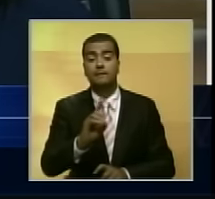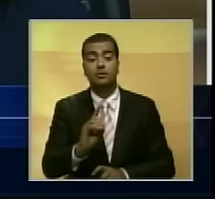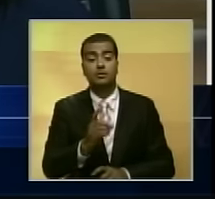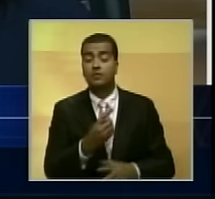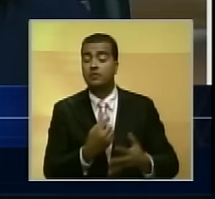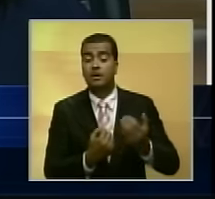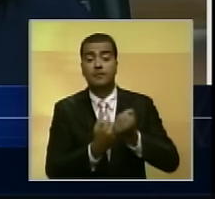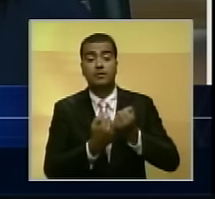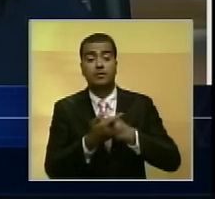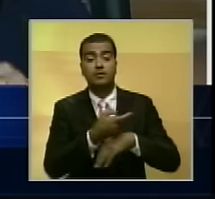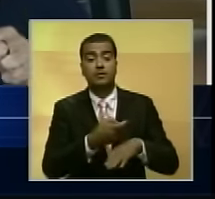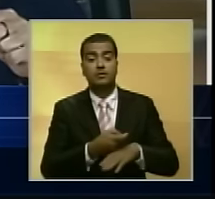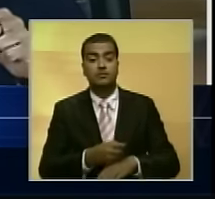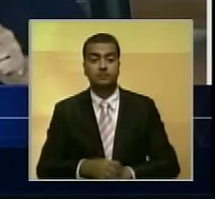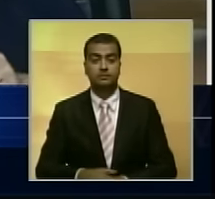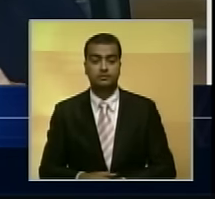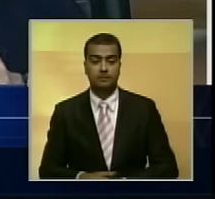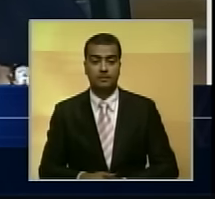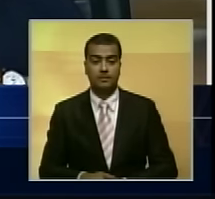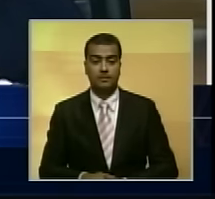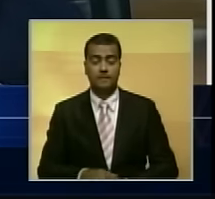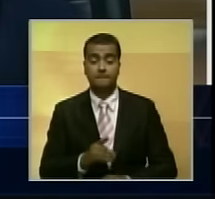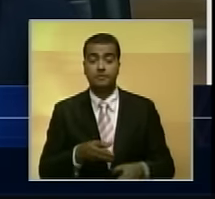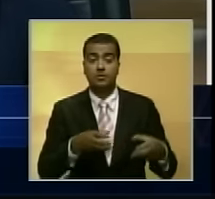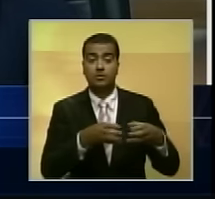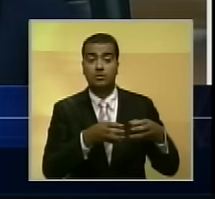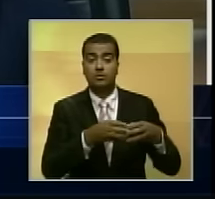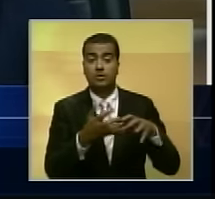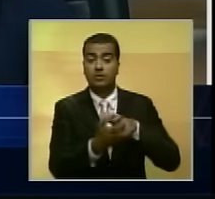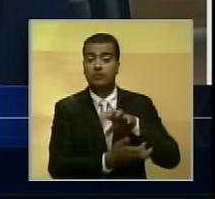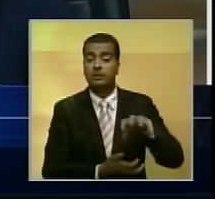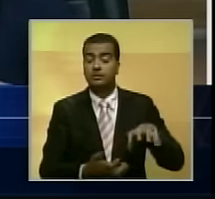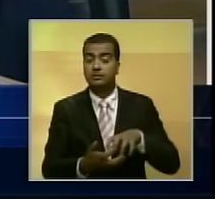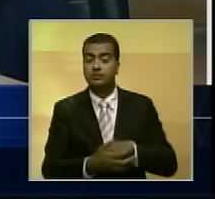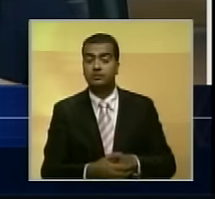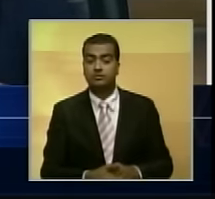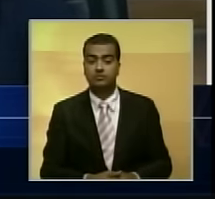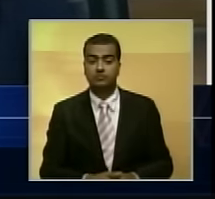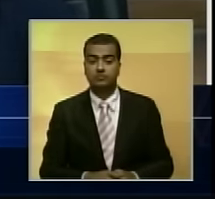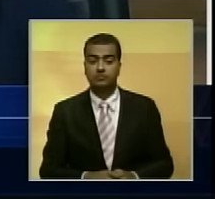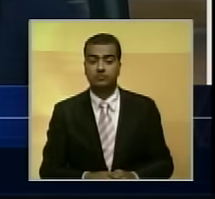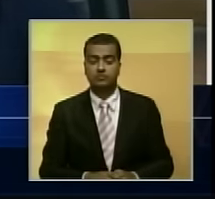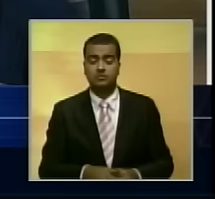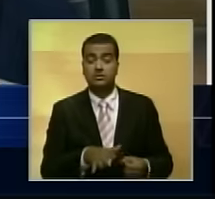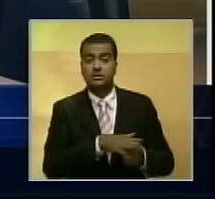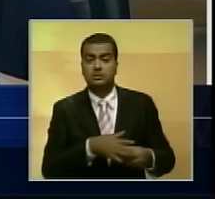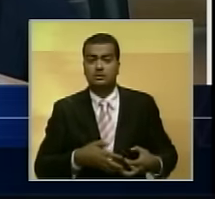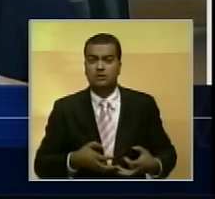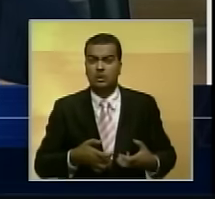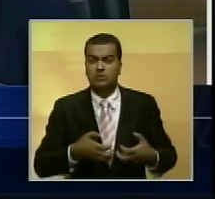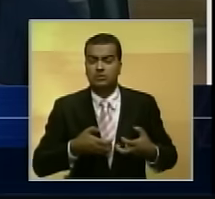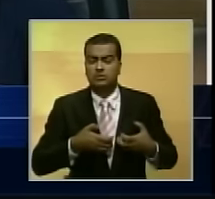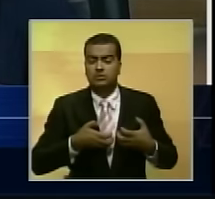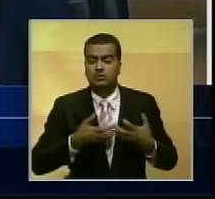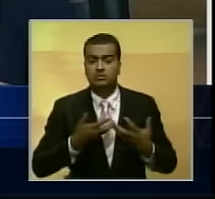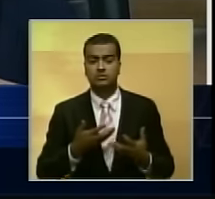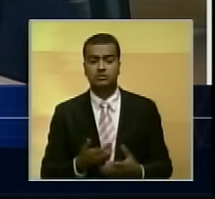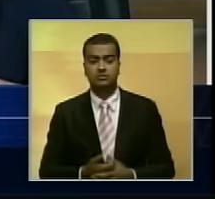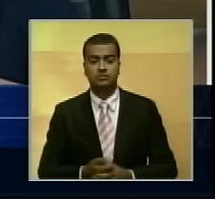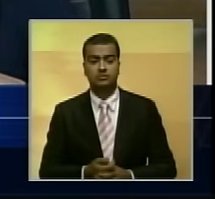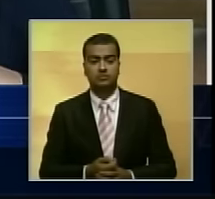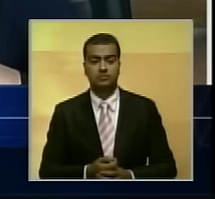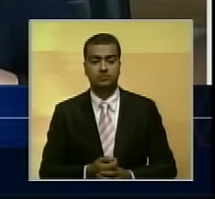chavismo, fueron estos grupos violentos, llenos de odio, llenos de rencor,